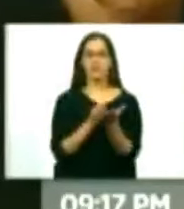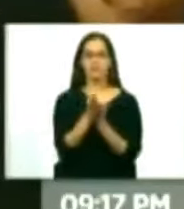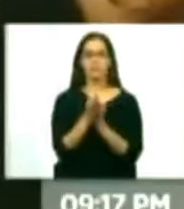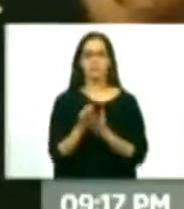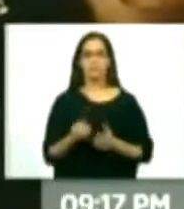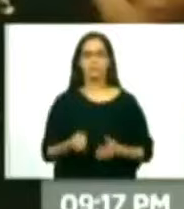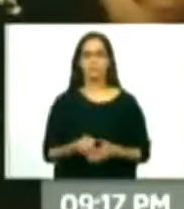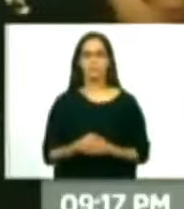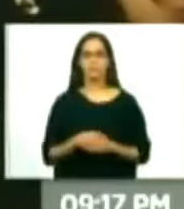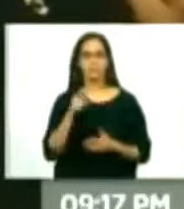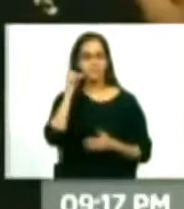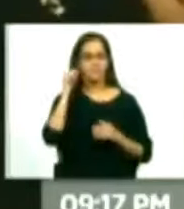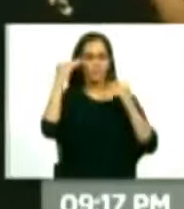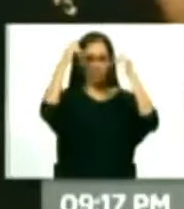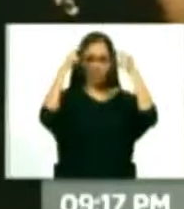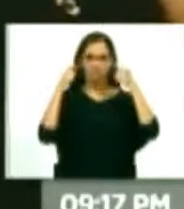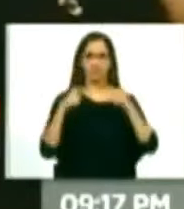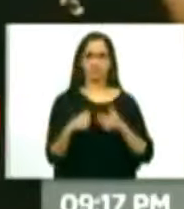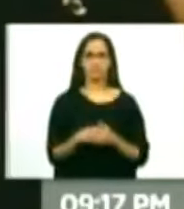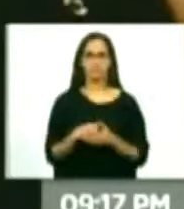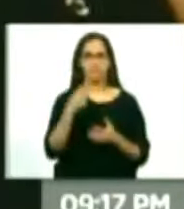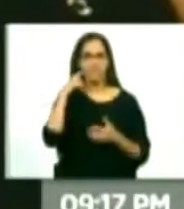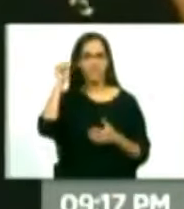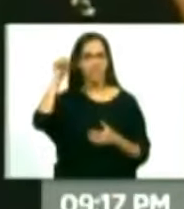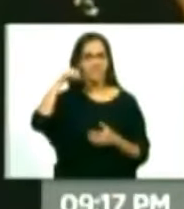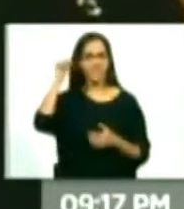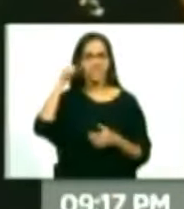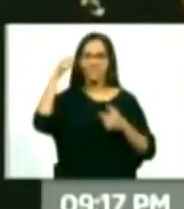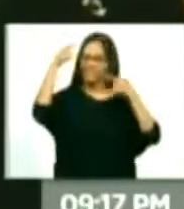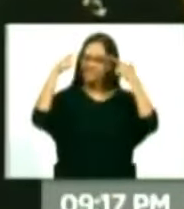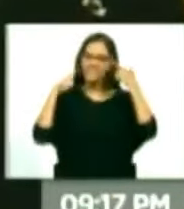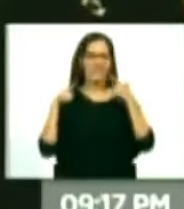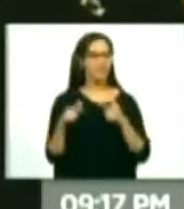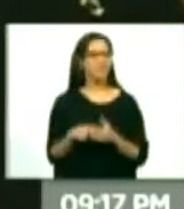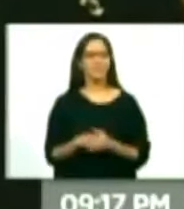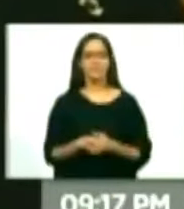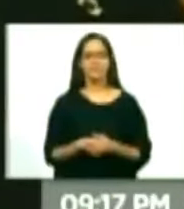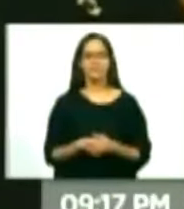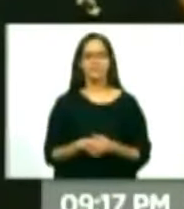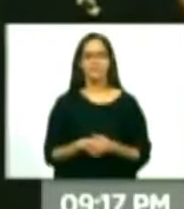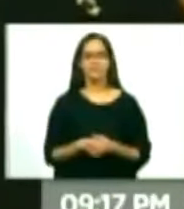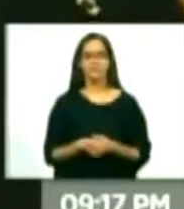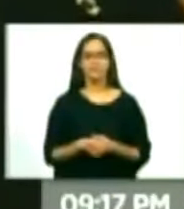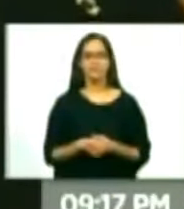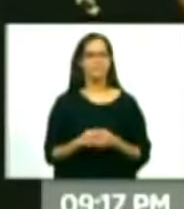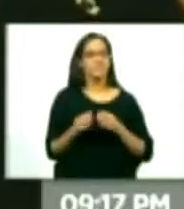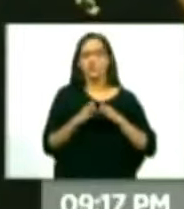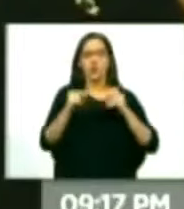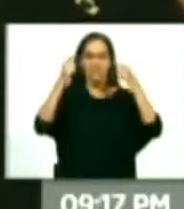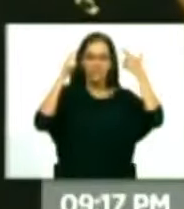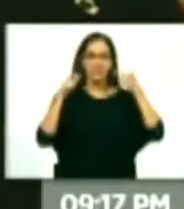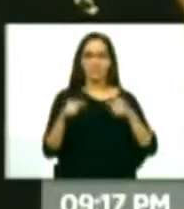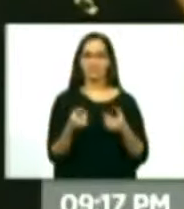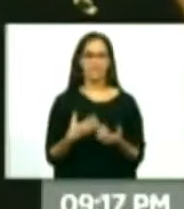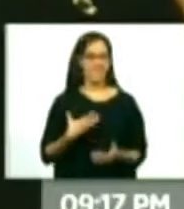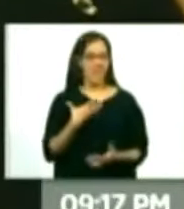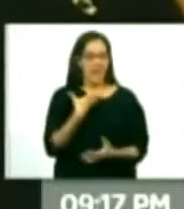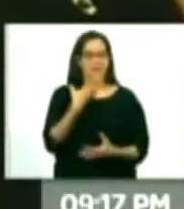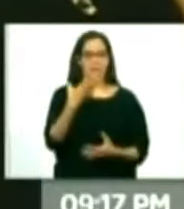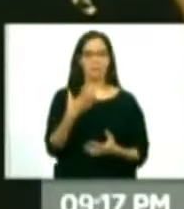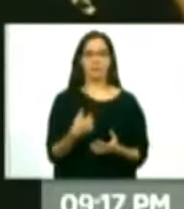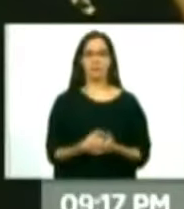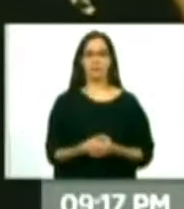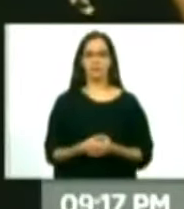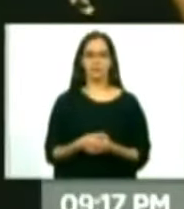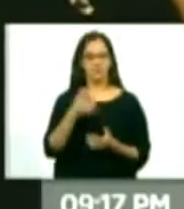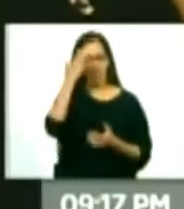lealtad. Vamos a escuchar al comandante Chávez. Vean este video, Chávez era un es. Todo lo que hacía Chávez le salía del alma. Chávez no